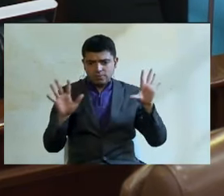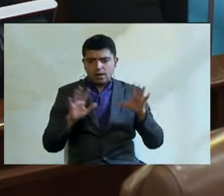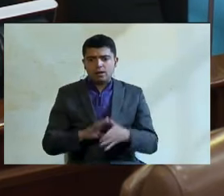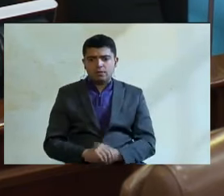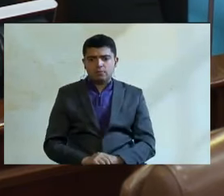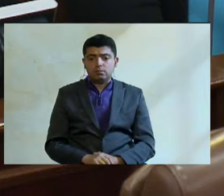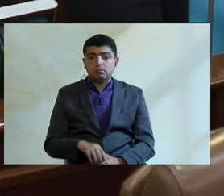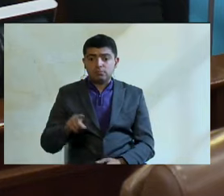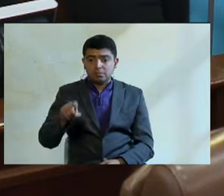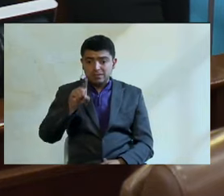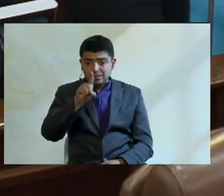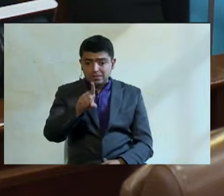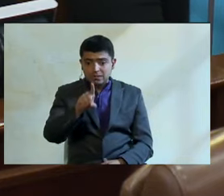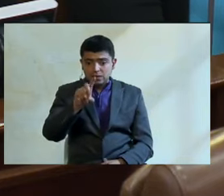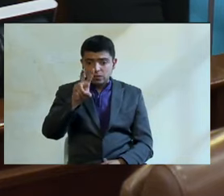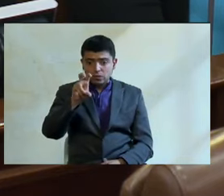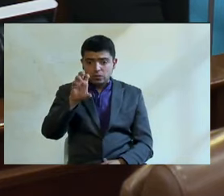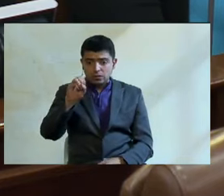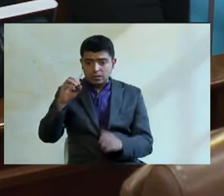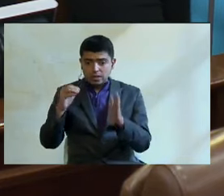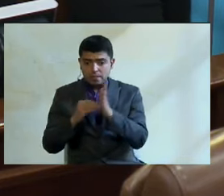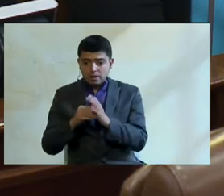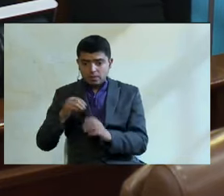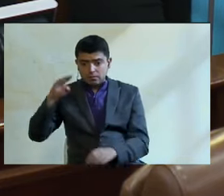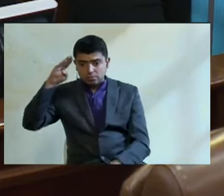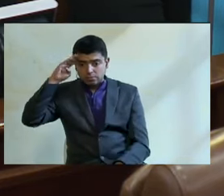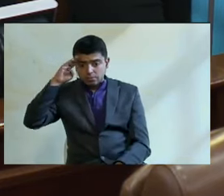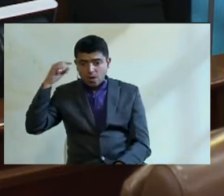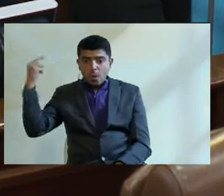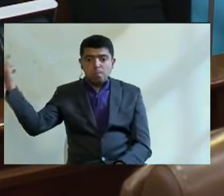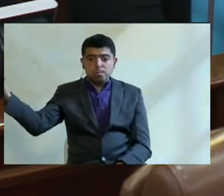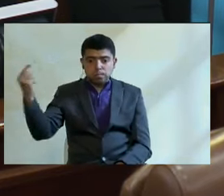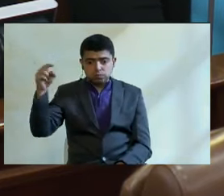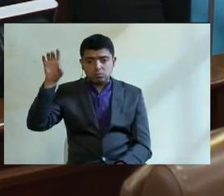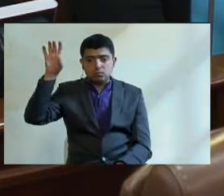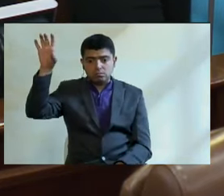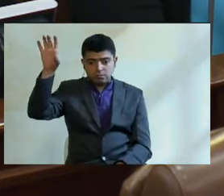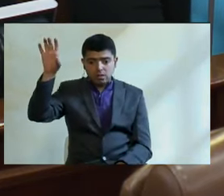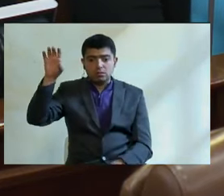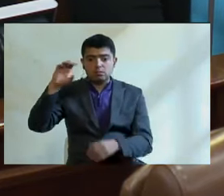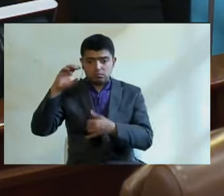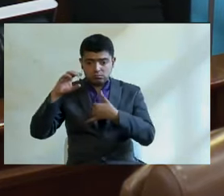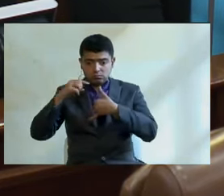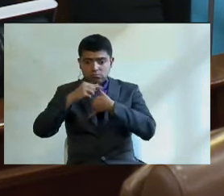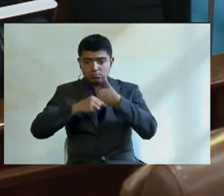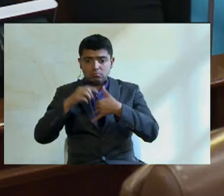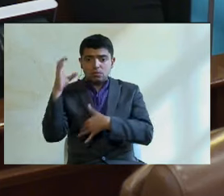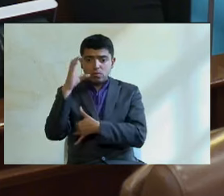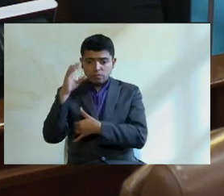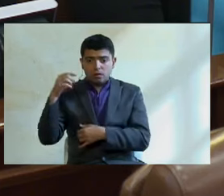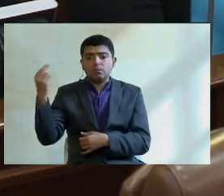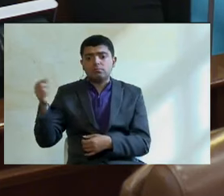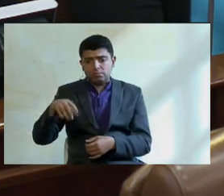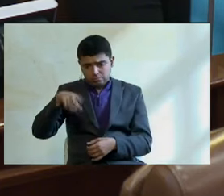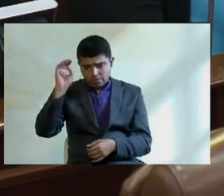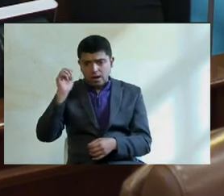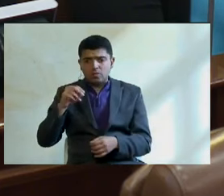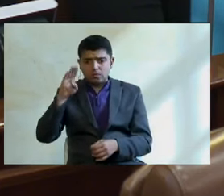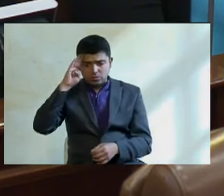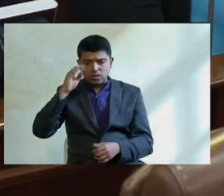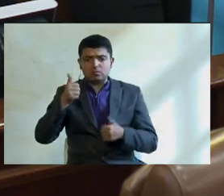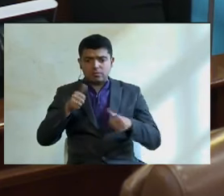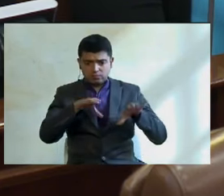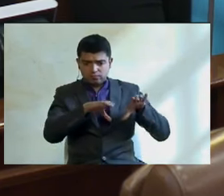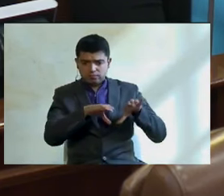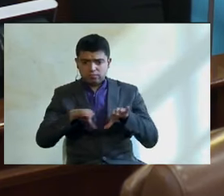de los 170,000 policías en el país la mayoría de los policías actúan de manera correcta lo que estoy